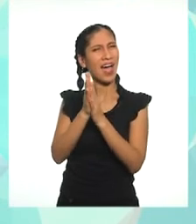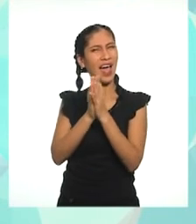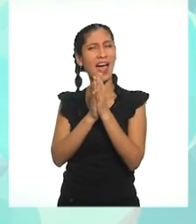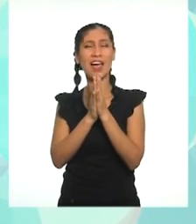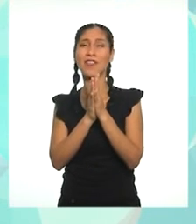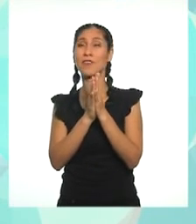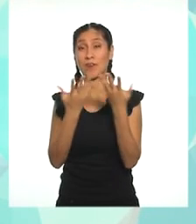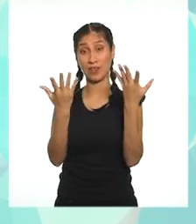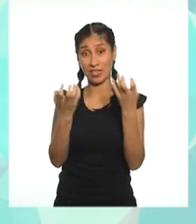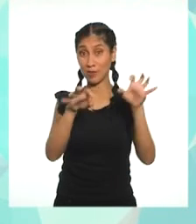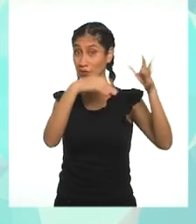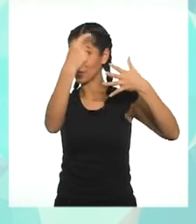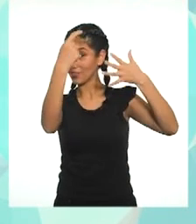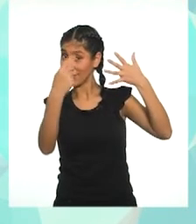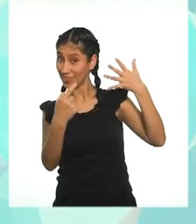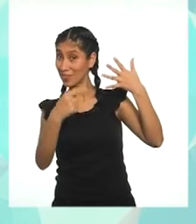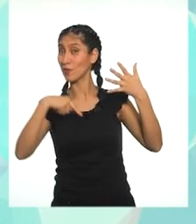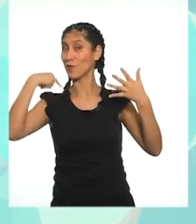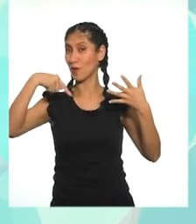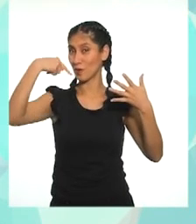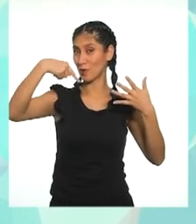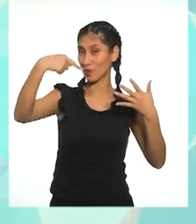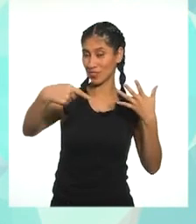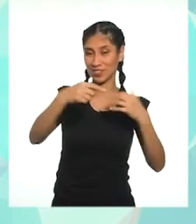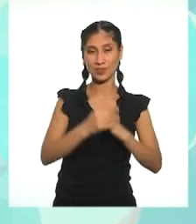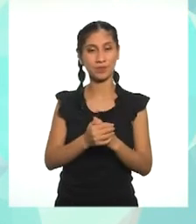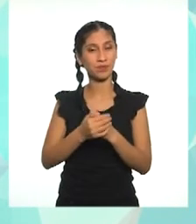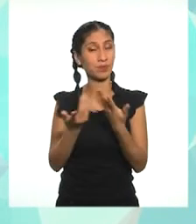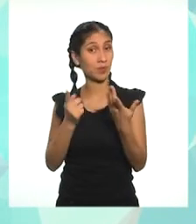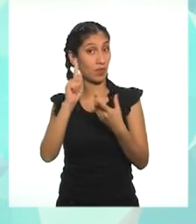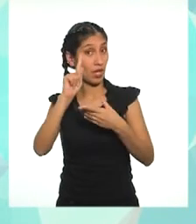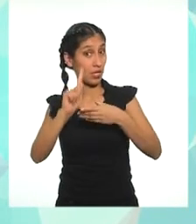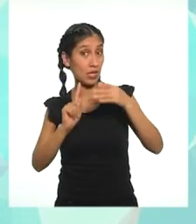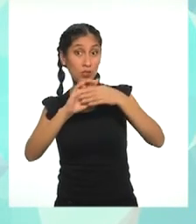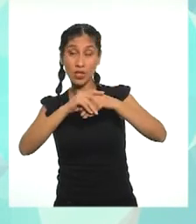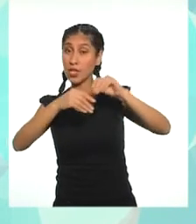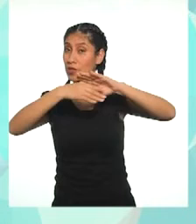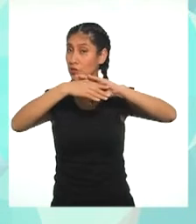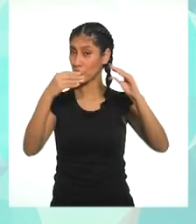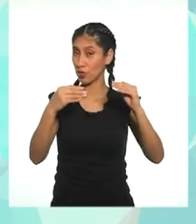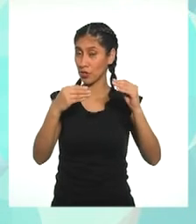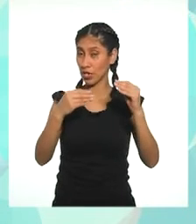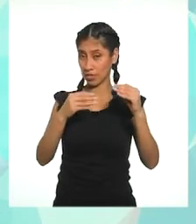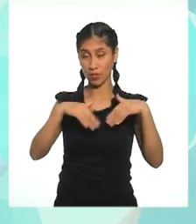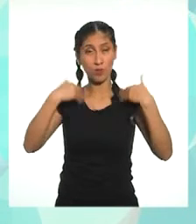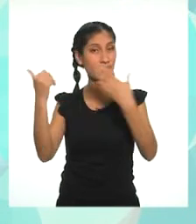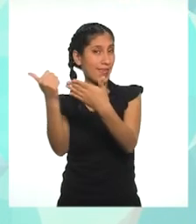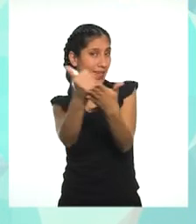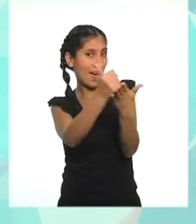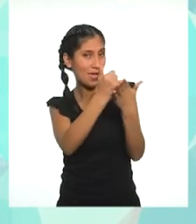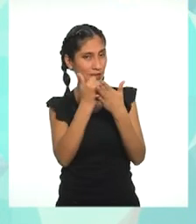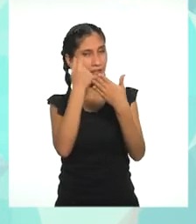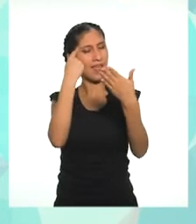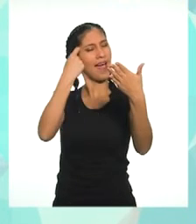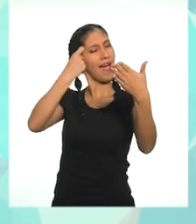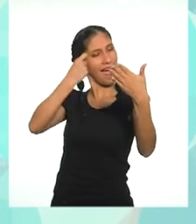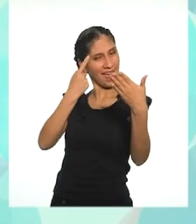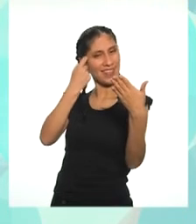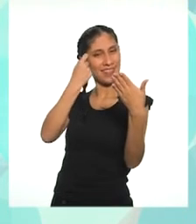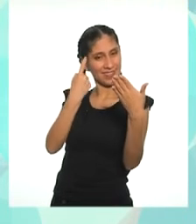nuestras acciones del día a día. Hay una historia popular que nos puede ayudar a entender